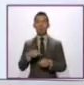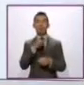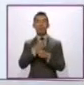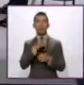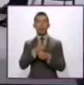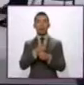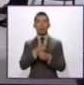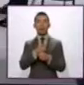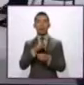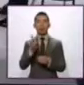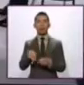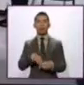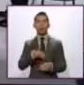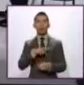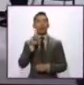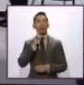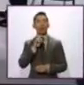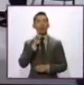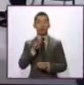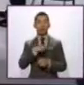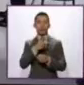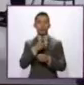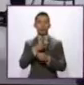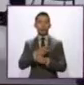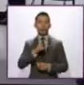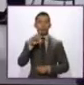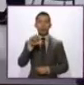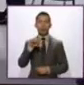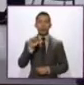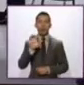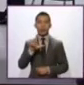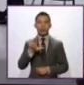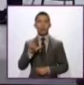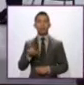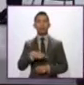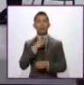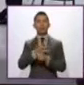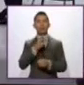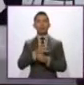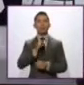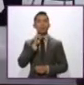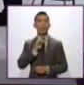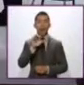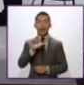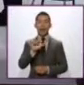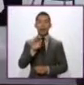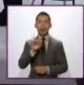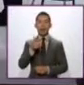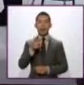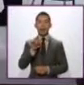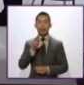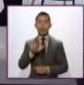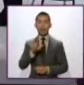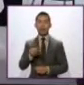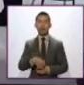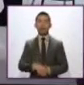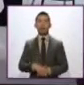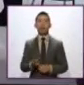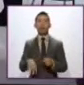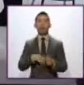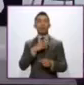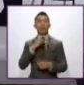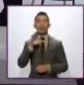en primer lugar, Raquel segundo lugar, Abigail tercer lugar, muchas gracias. ¿Alguien más?